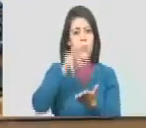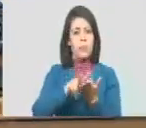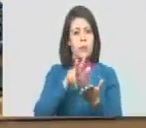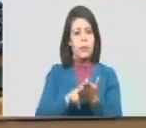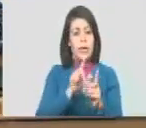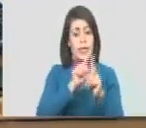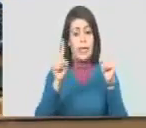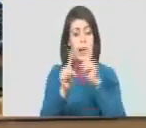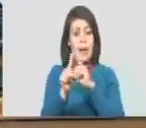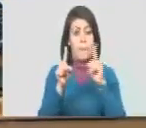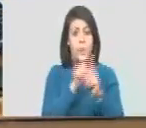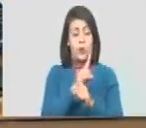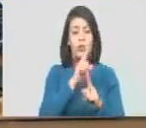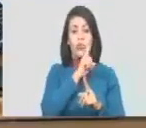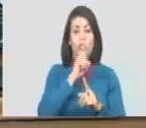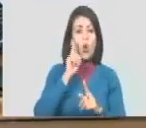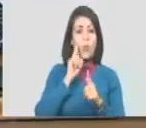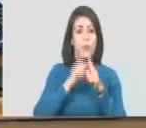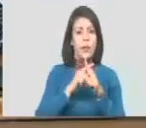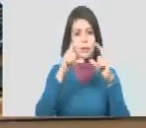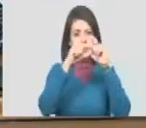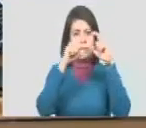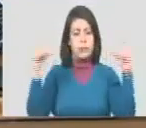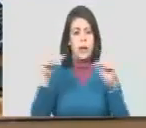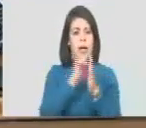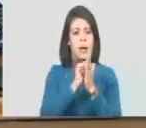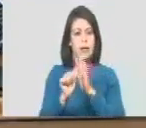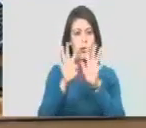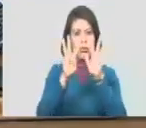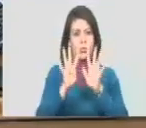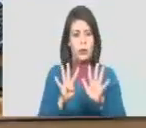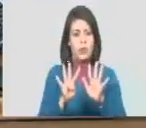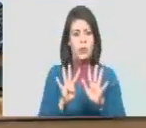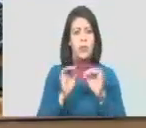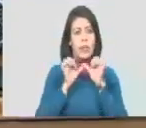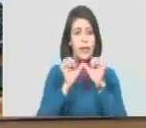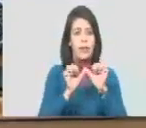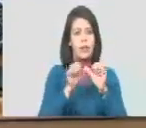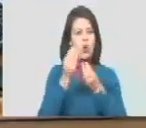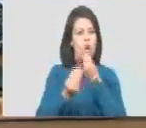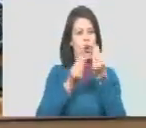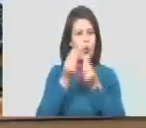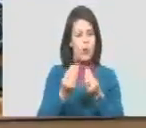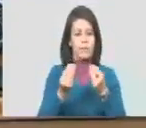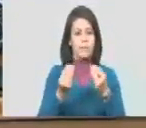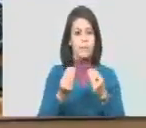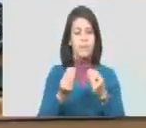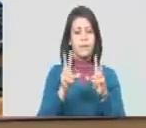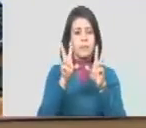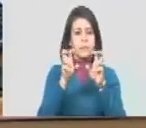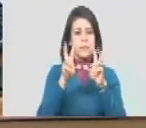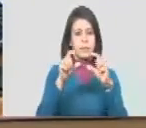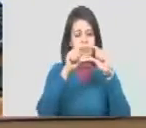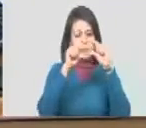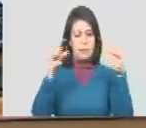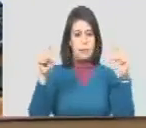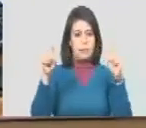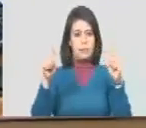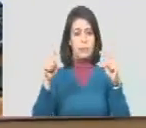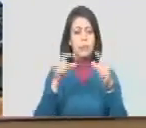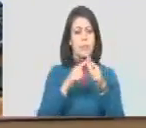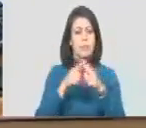con modificación la denominación del epígrafe del artículo 9, quedando redactado de la manera siguiente: epígrafe,